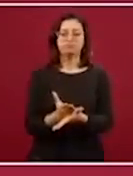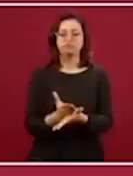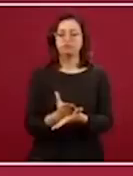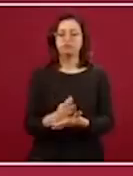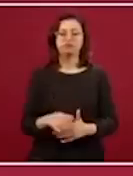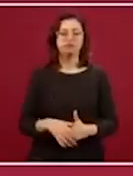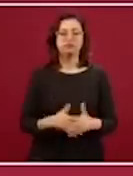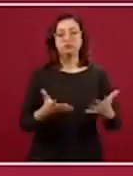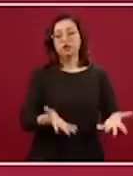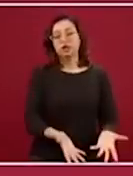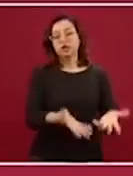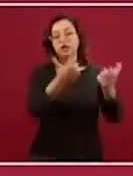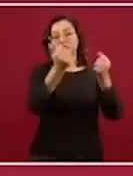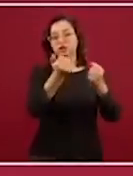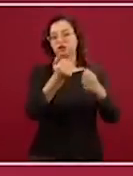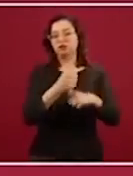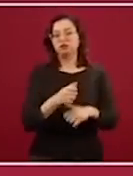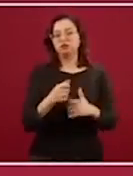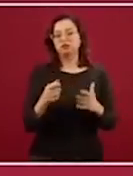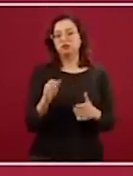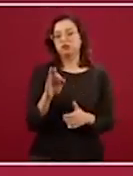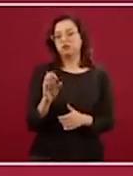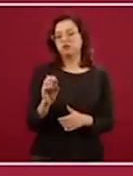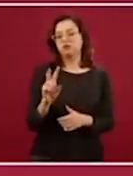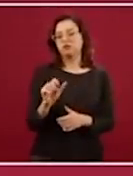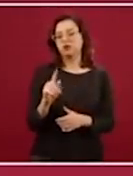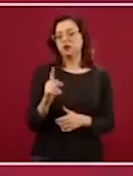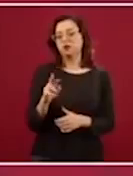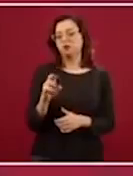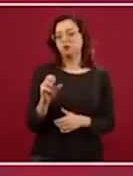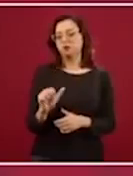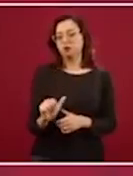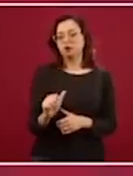van a haber foaproas,